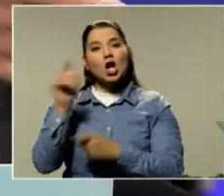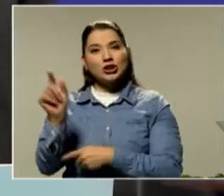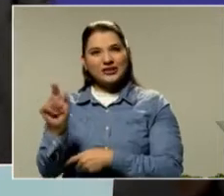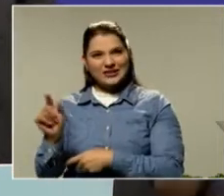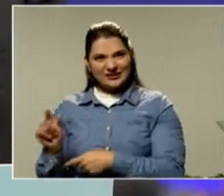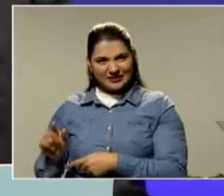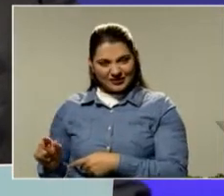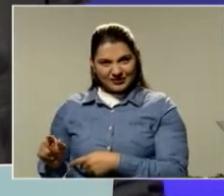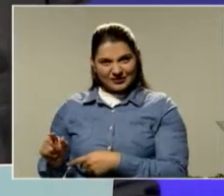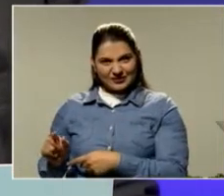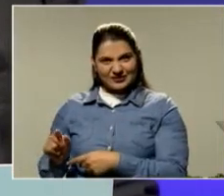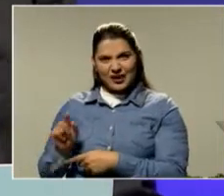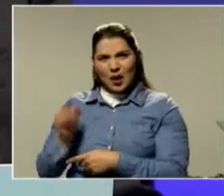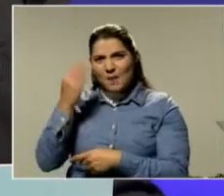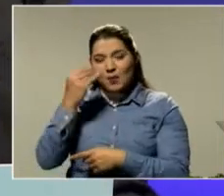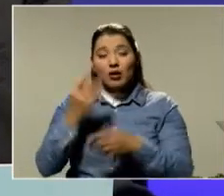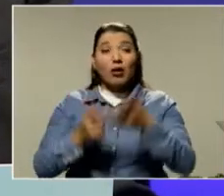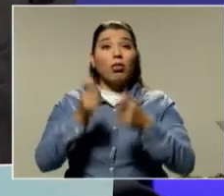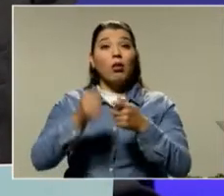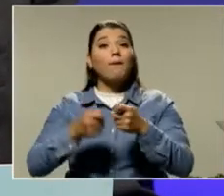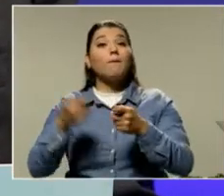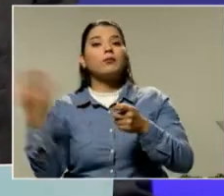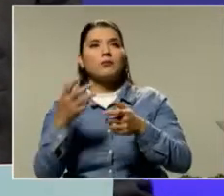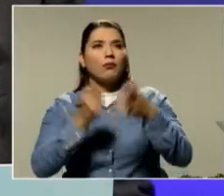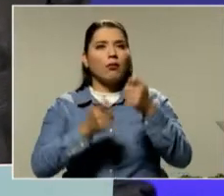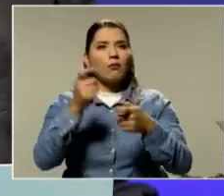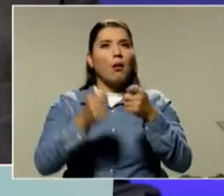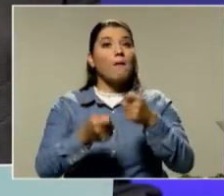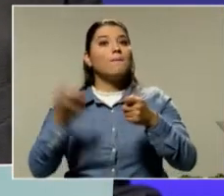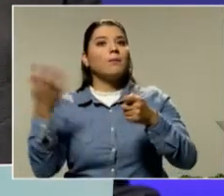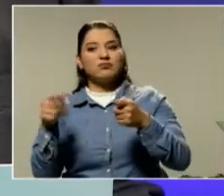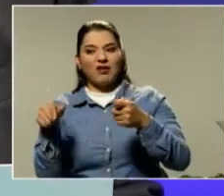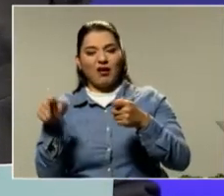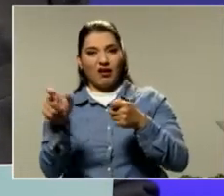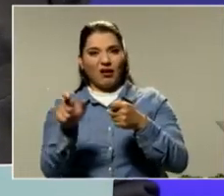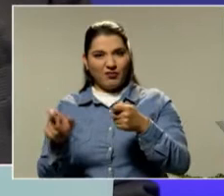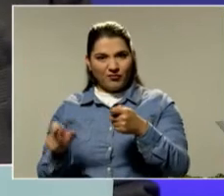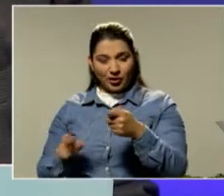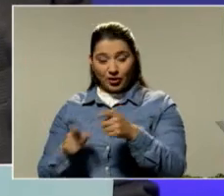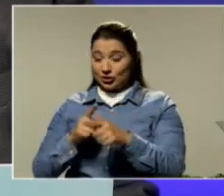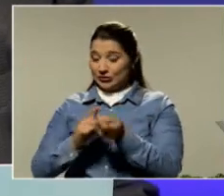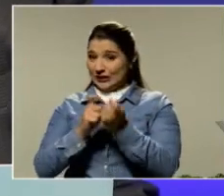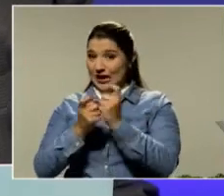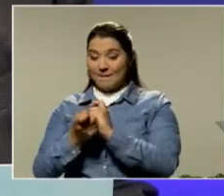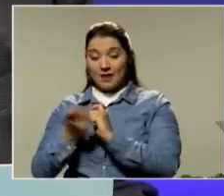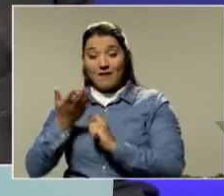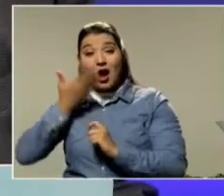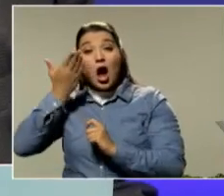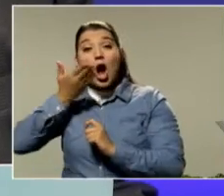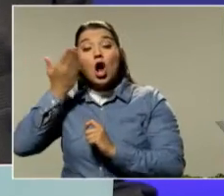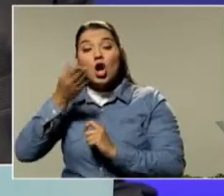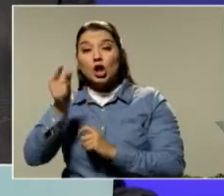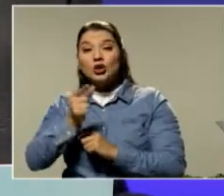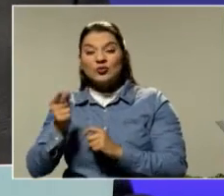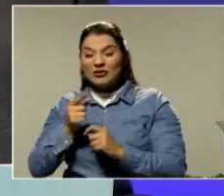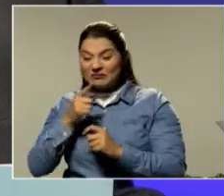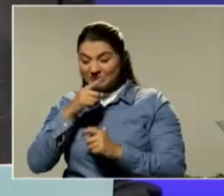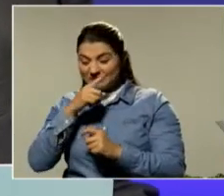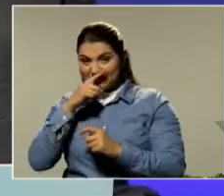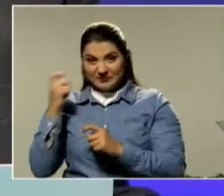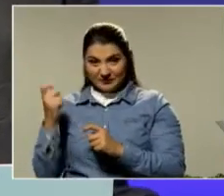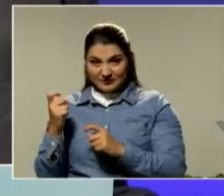tiraba la pulpa de café a los ríos. Incluso la contaminación de la cuenca del río Grande de Tárcoles era más por